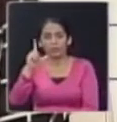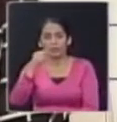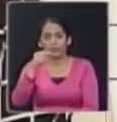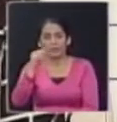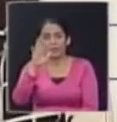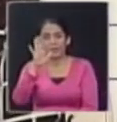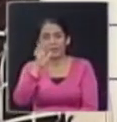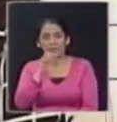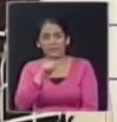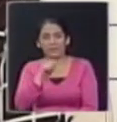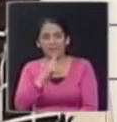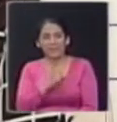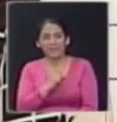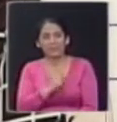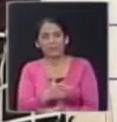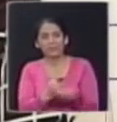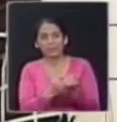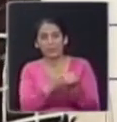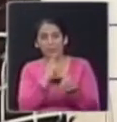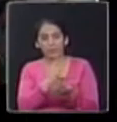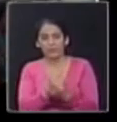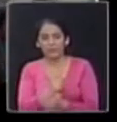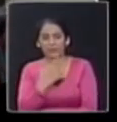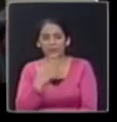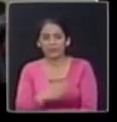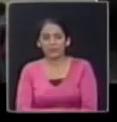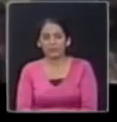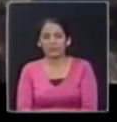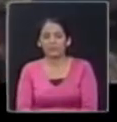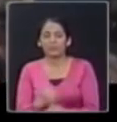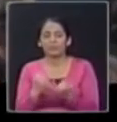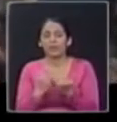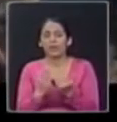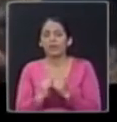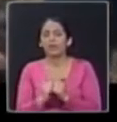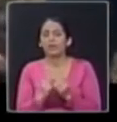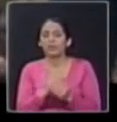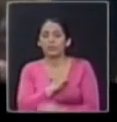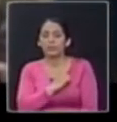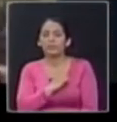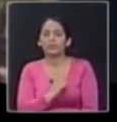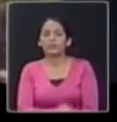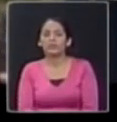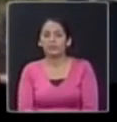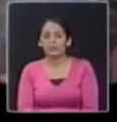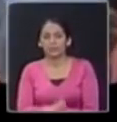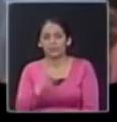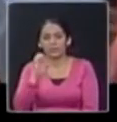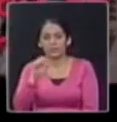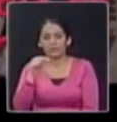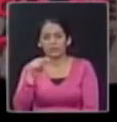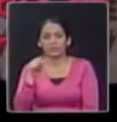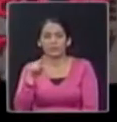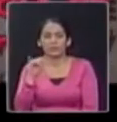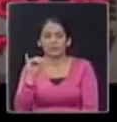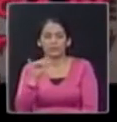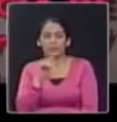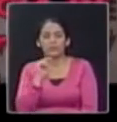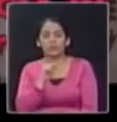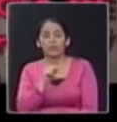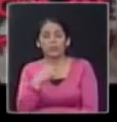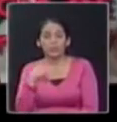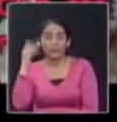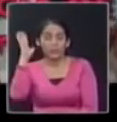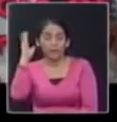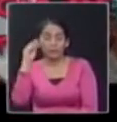El proyecto lo lidera la Universidad Tecnológica Equinoccial, de la cual yo soy docente. La otra universidad